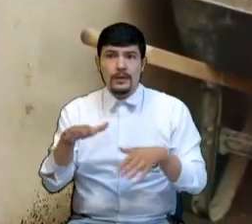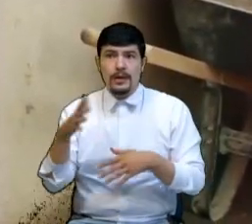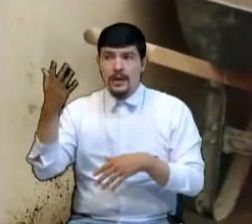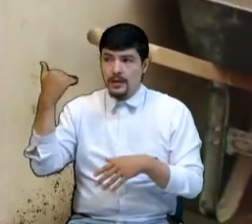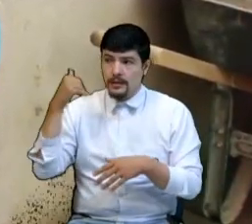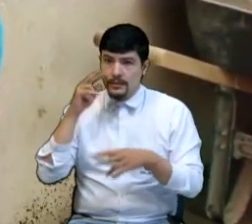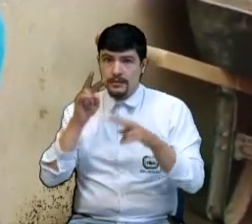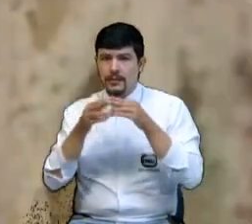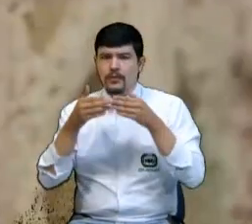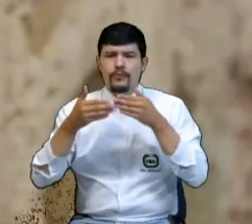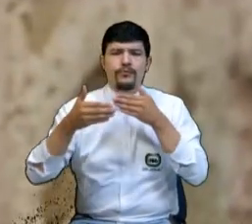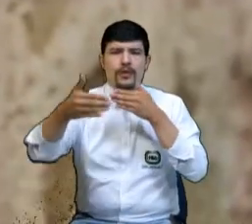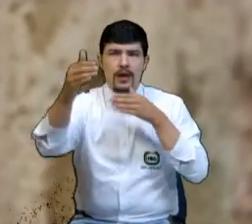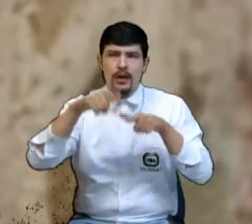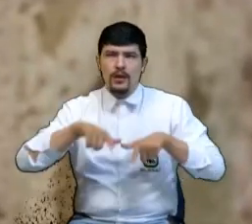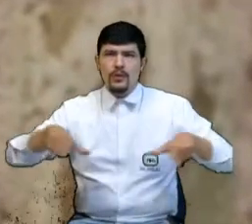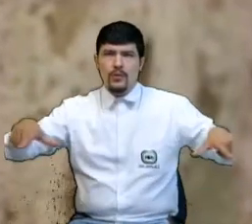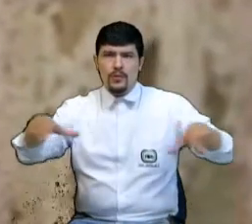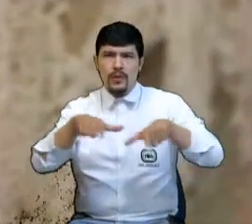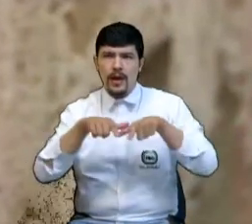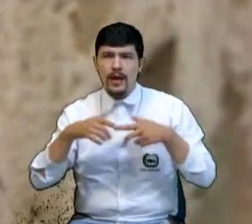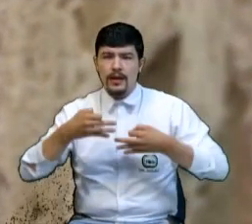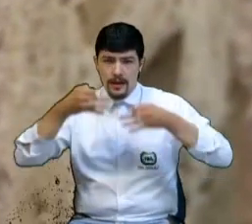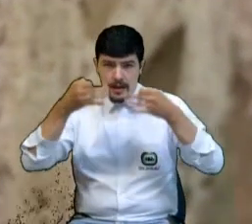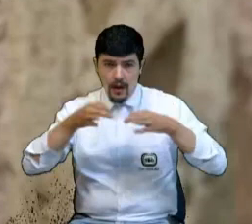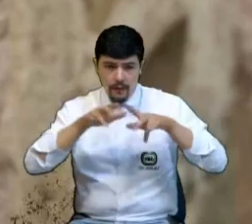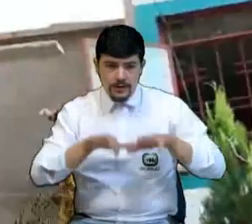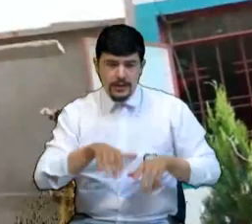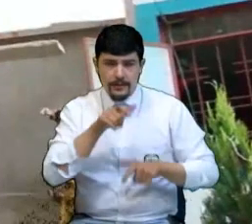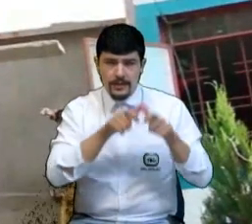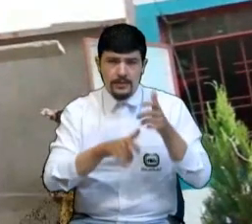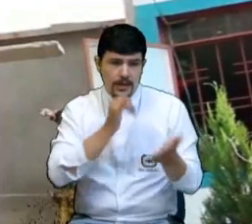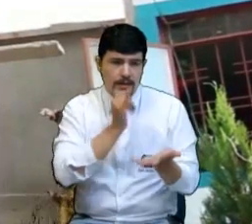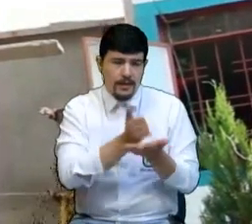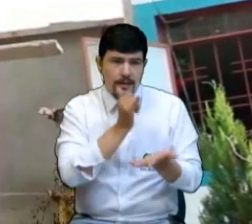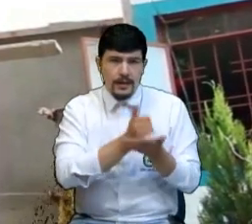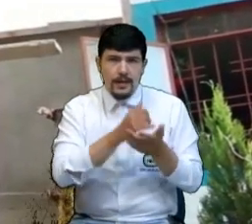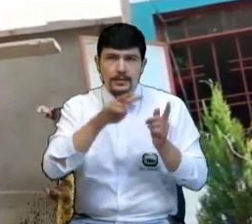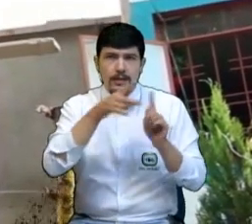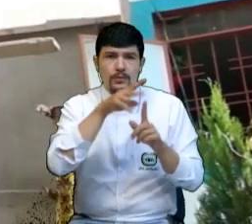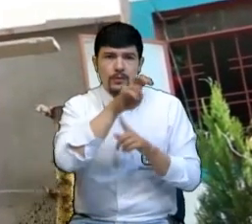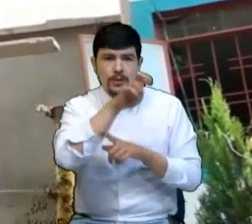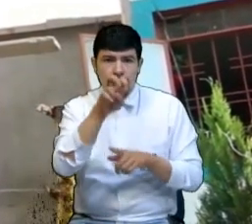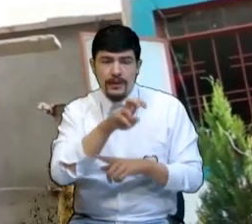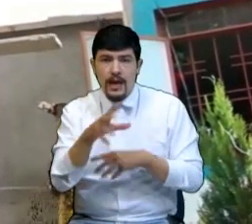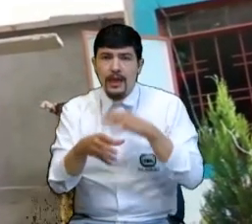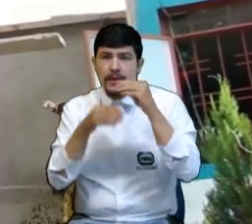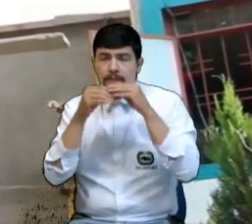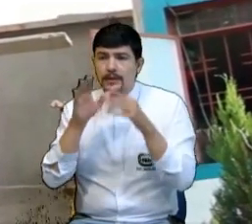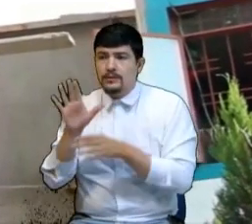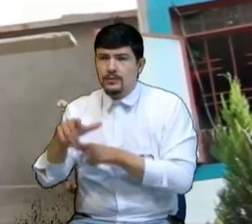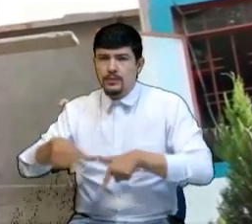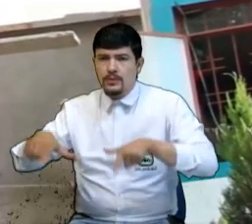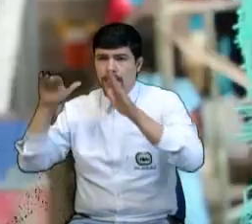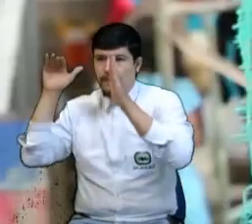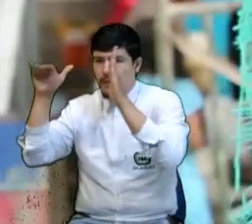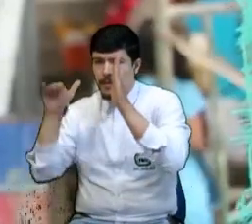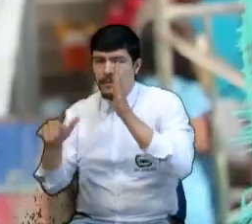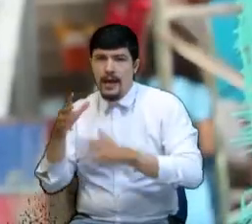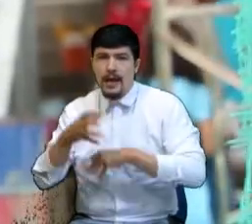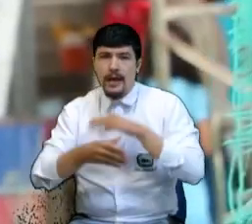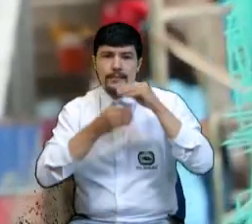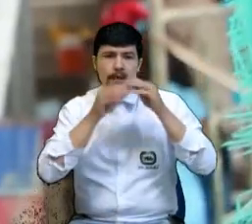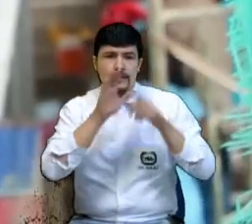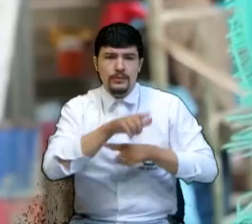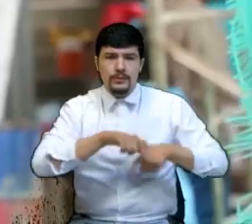nuestras espaldas un salón comunal tengamos la oficina de nuestra junta de acción comunal en el segundo nivel adicional año tengamos una bodega para la junta y un